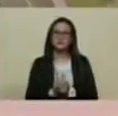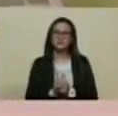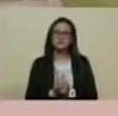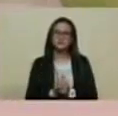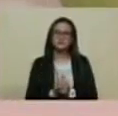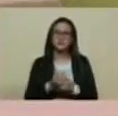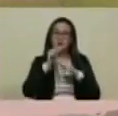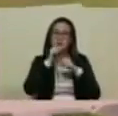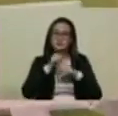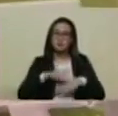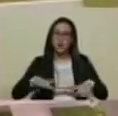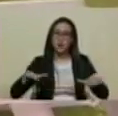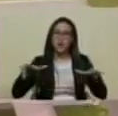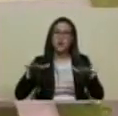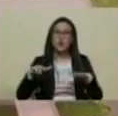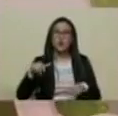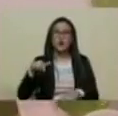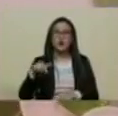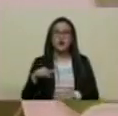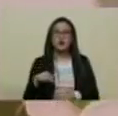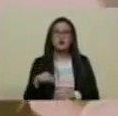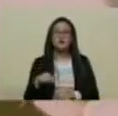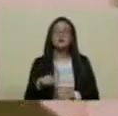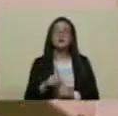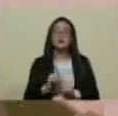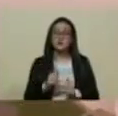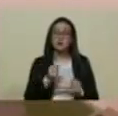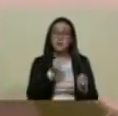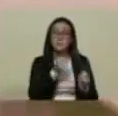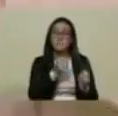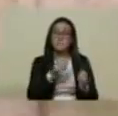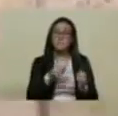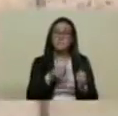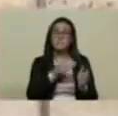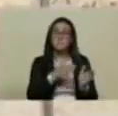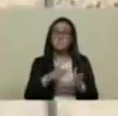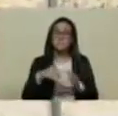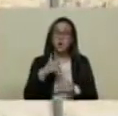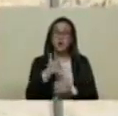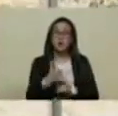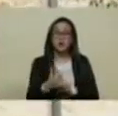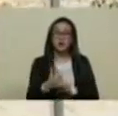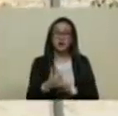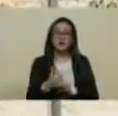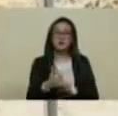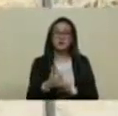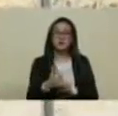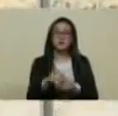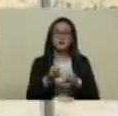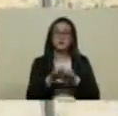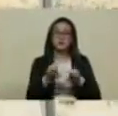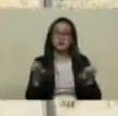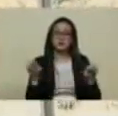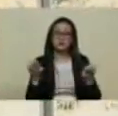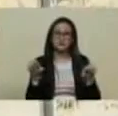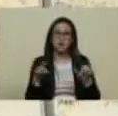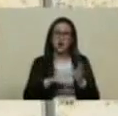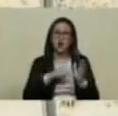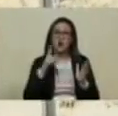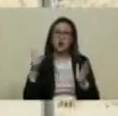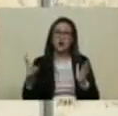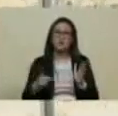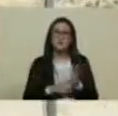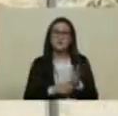Anuncio al país que retomo el proyecto de las unidades educacionales